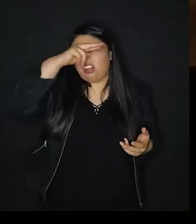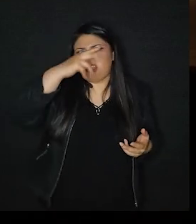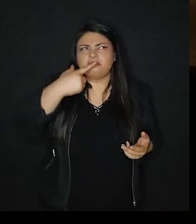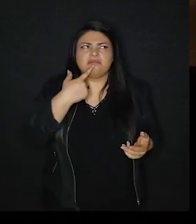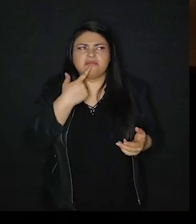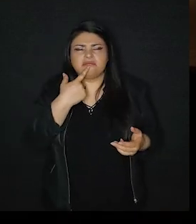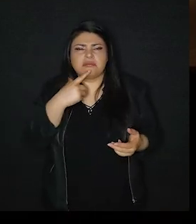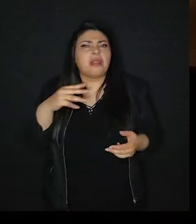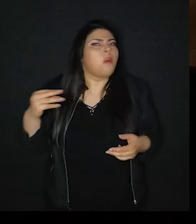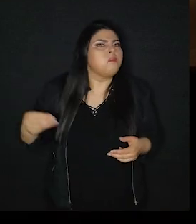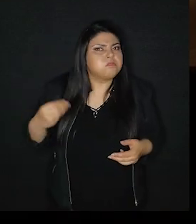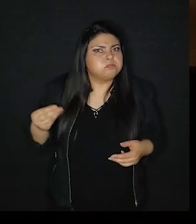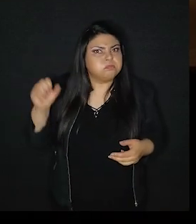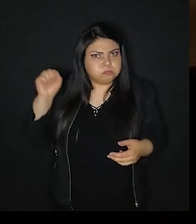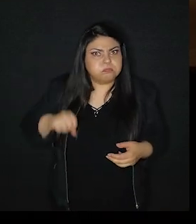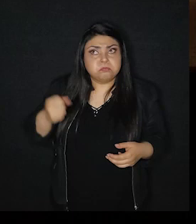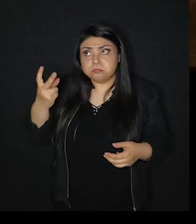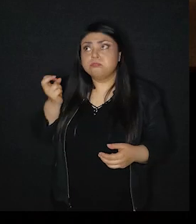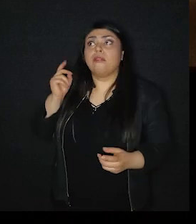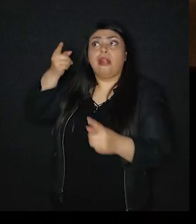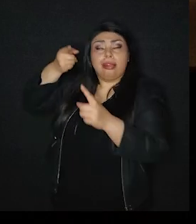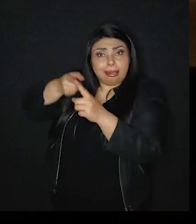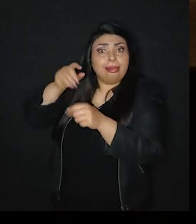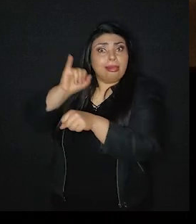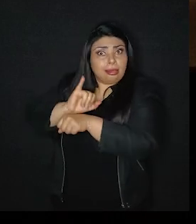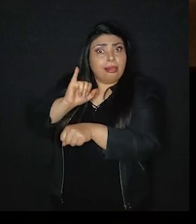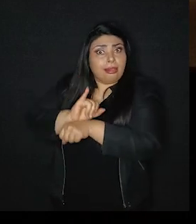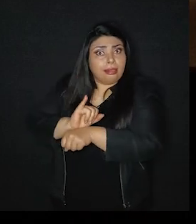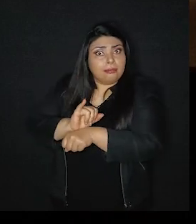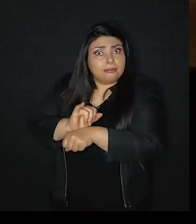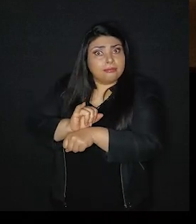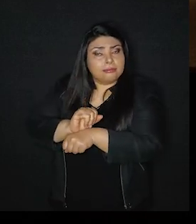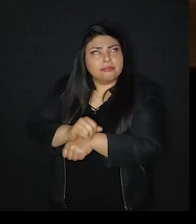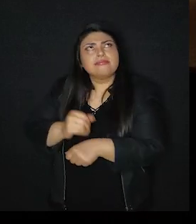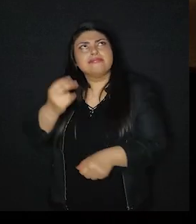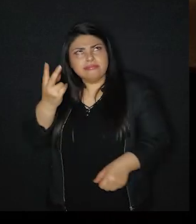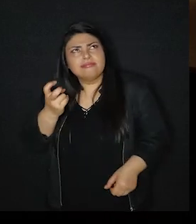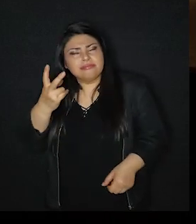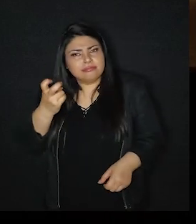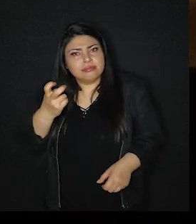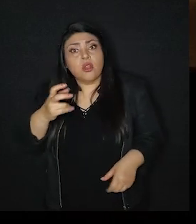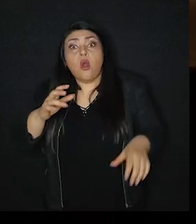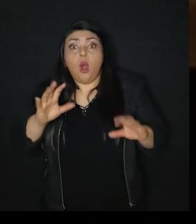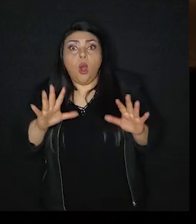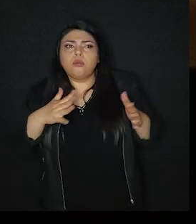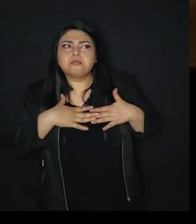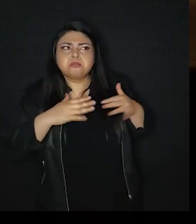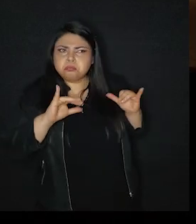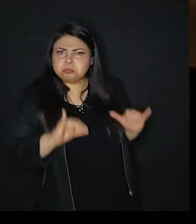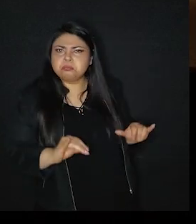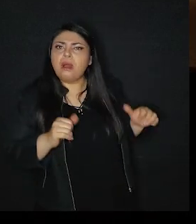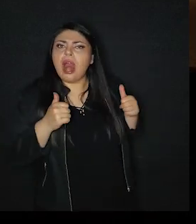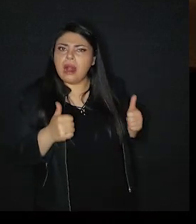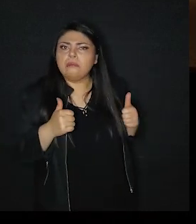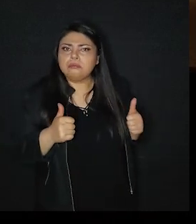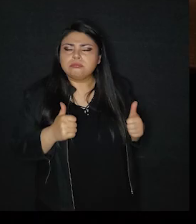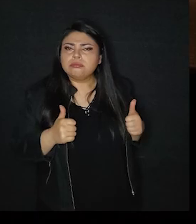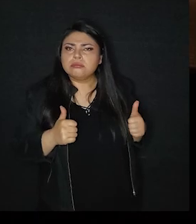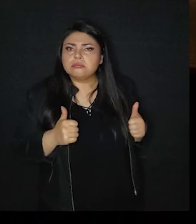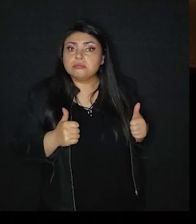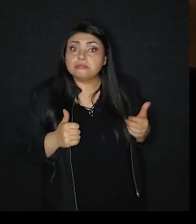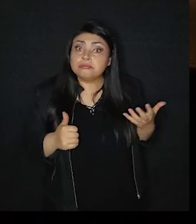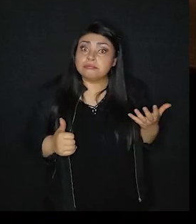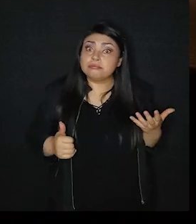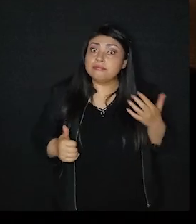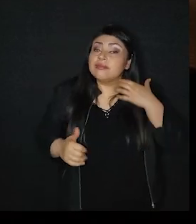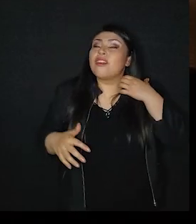será que regreso a mi iglesia y me empieza a congregar nuevamente o estoy bien aquí donde